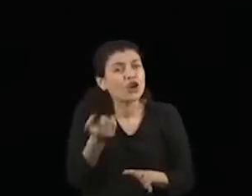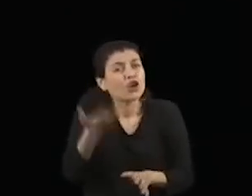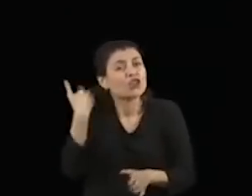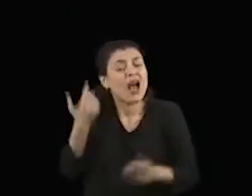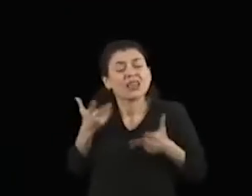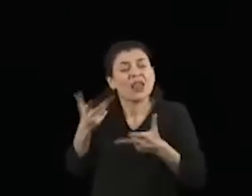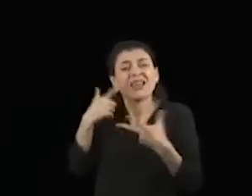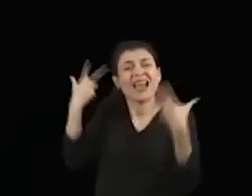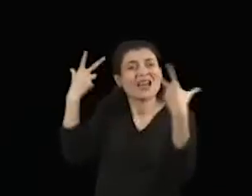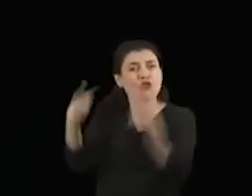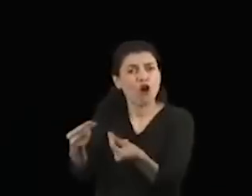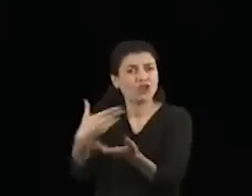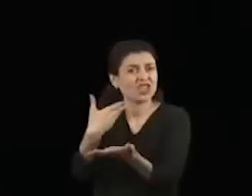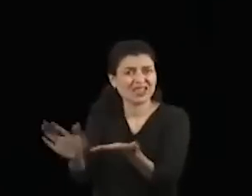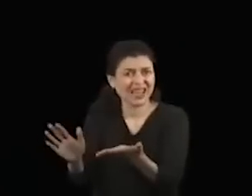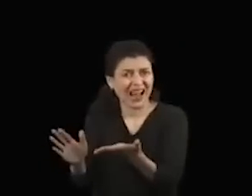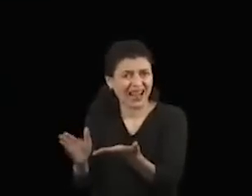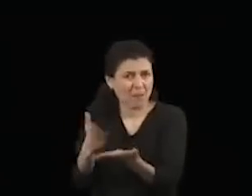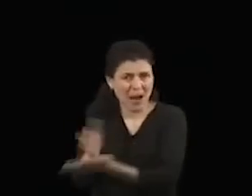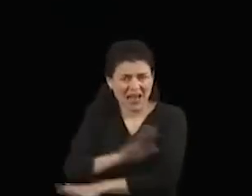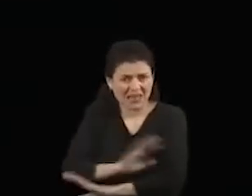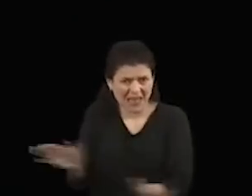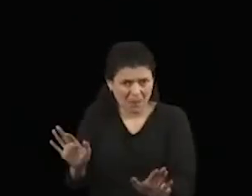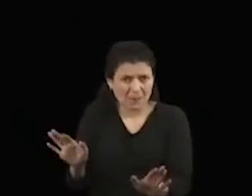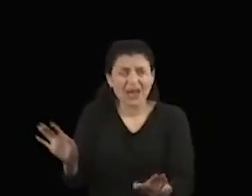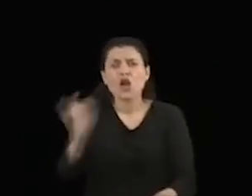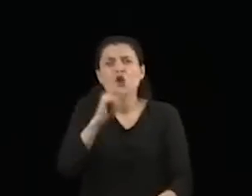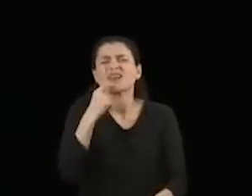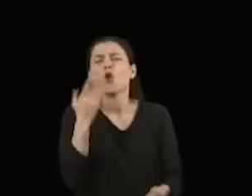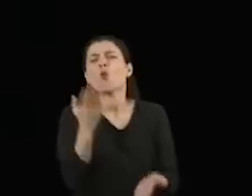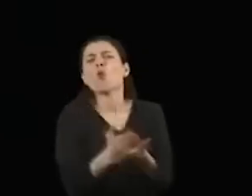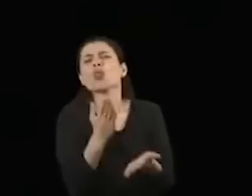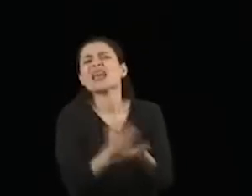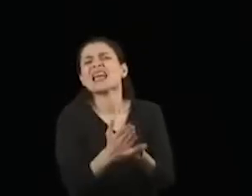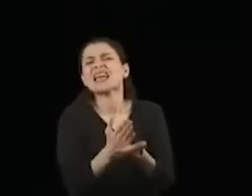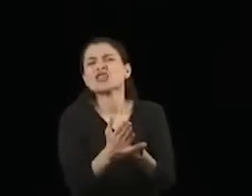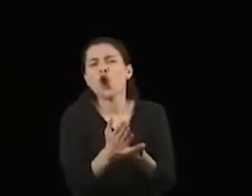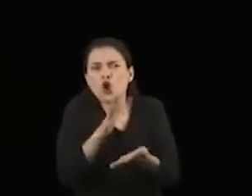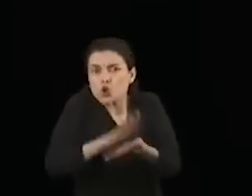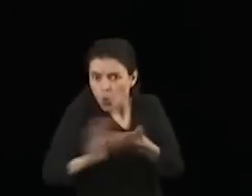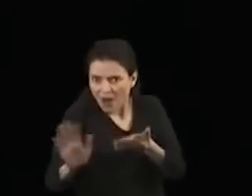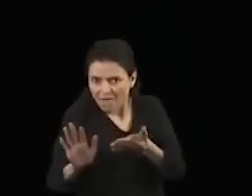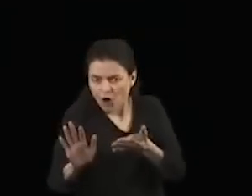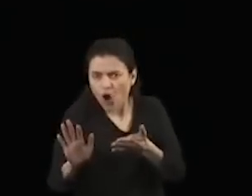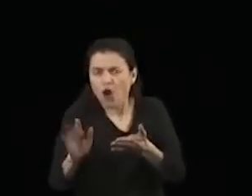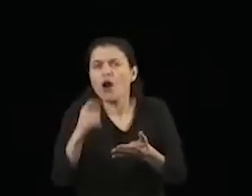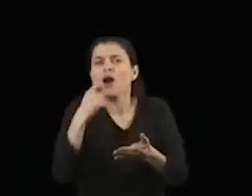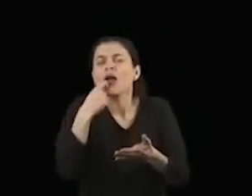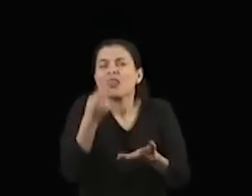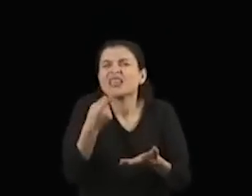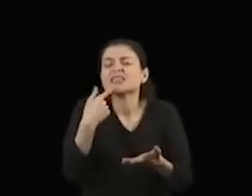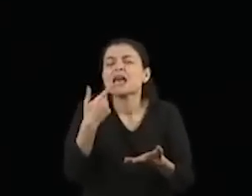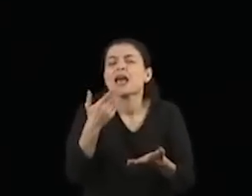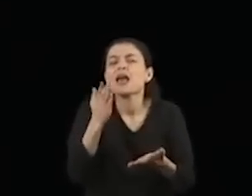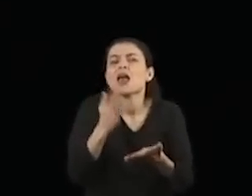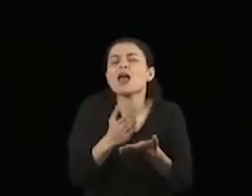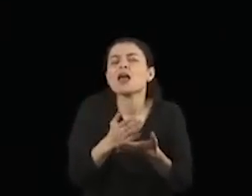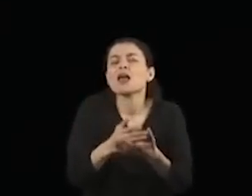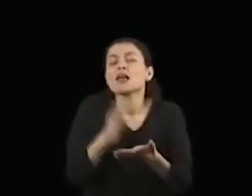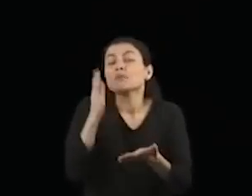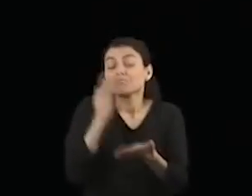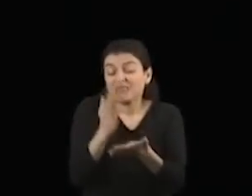renunciar. Y además, como es un derecho adquirido, no es que voy a estar tocando a los que están atrás, sino que en realidad